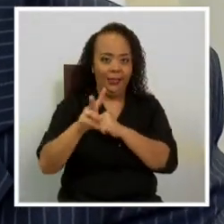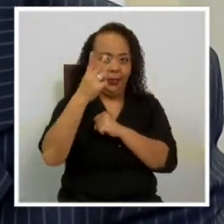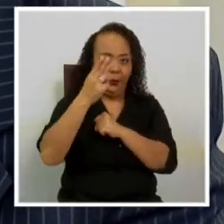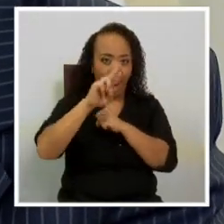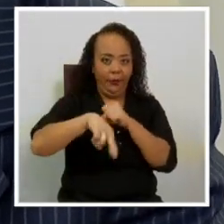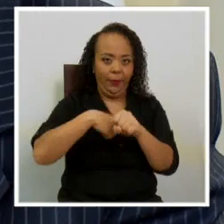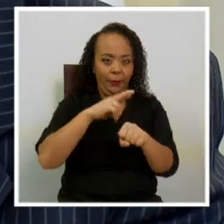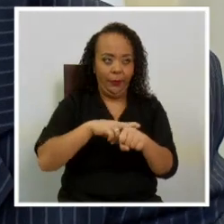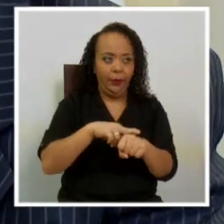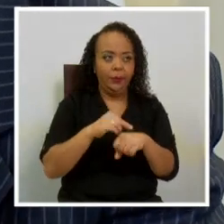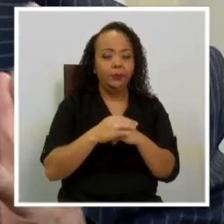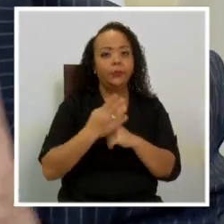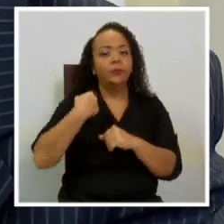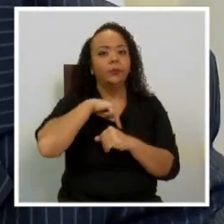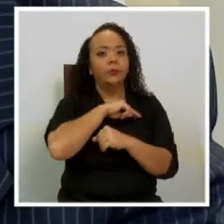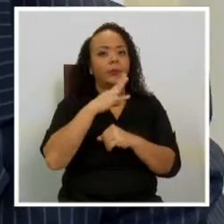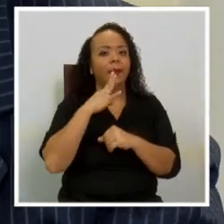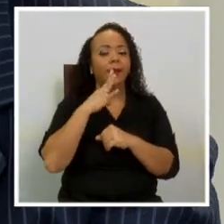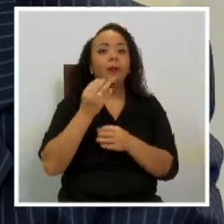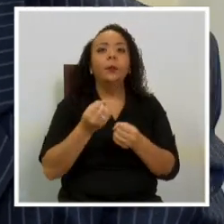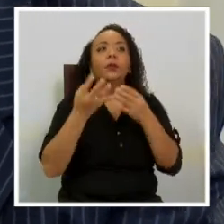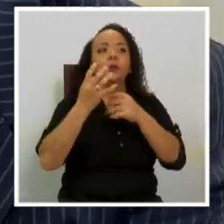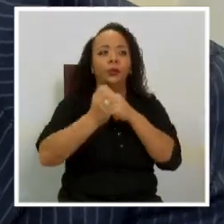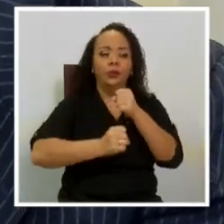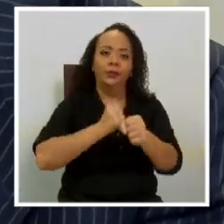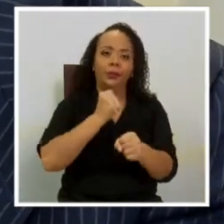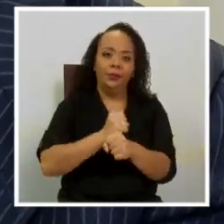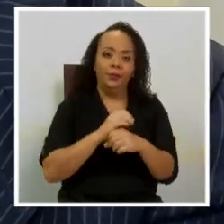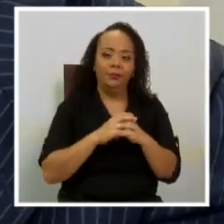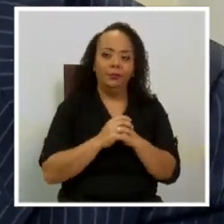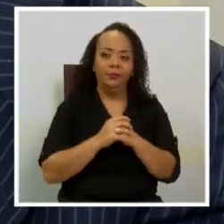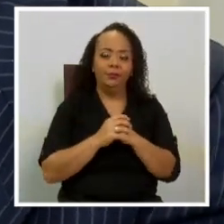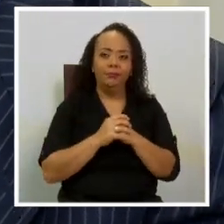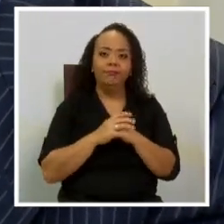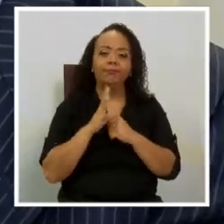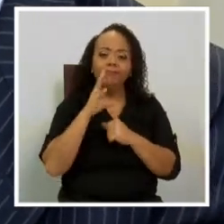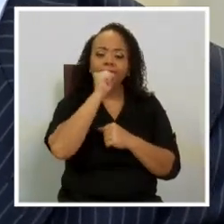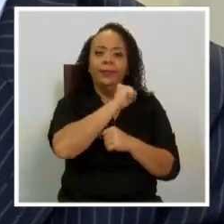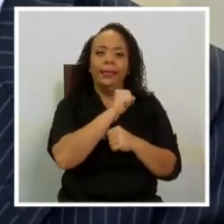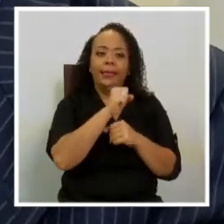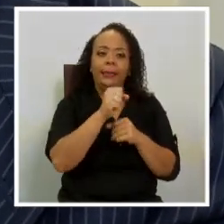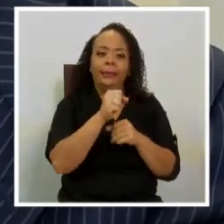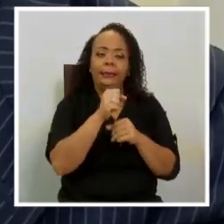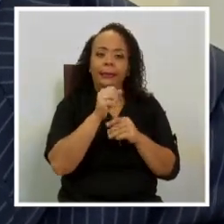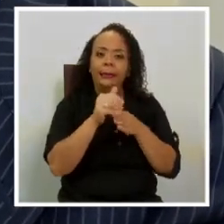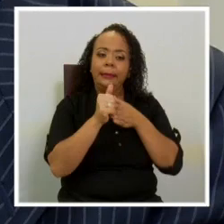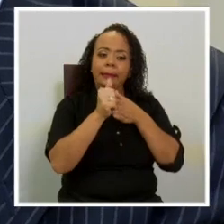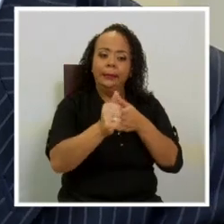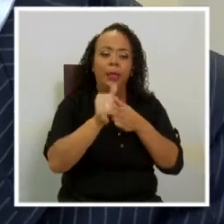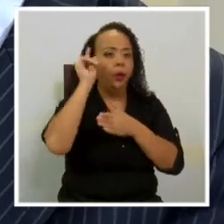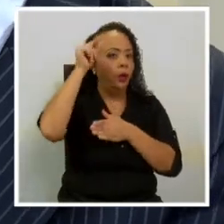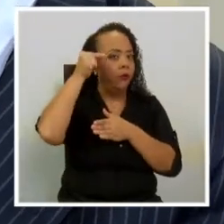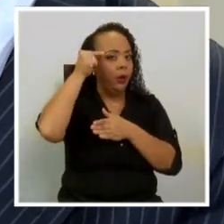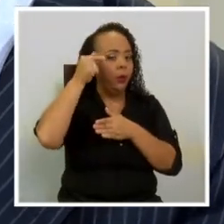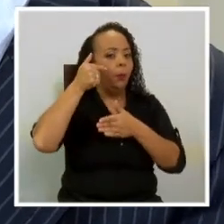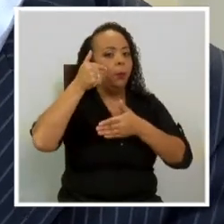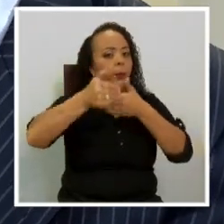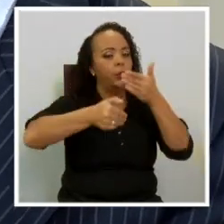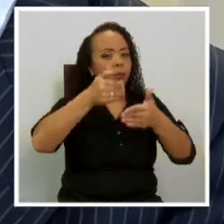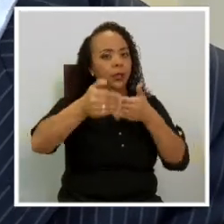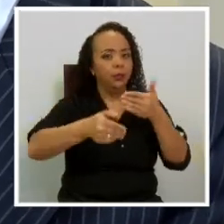República, estamos hablando de muchos años, encuentra en la direccionalidad del Estado un proceso